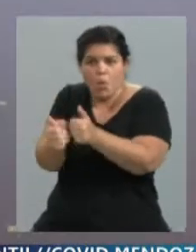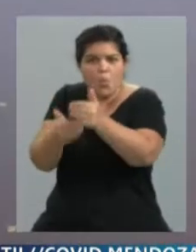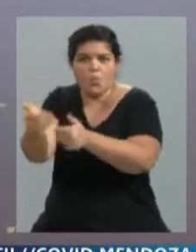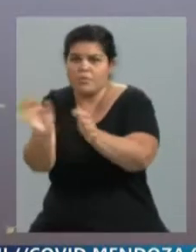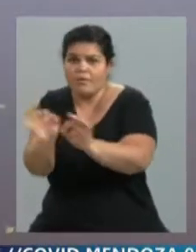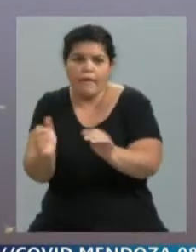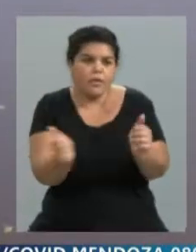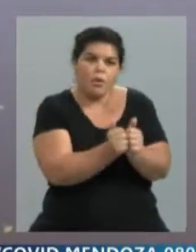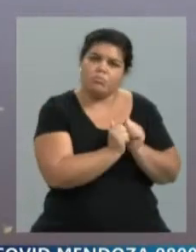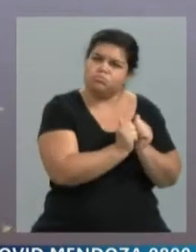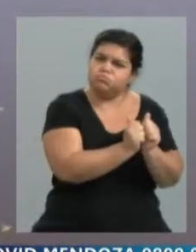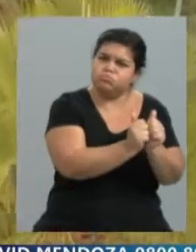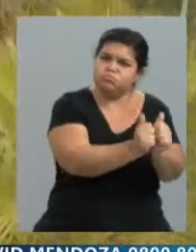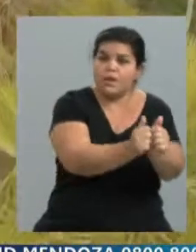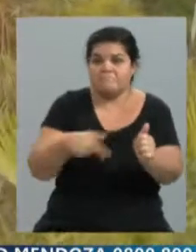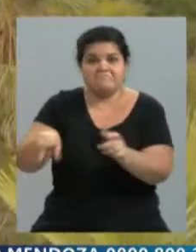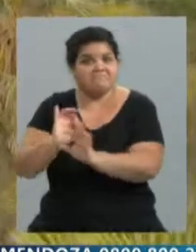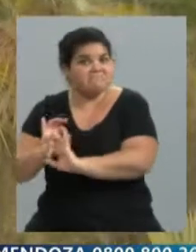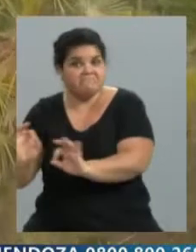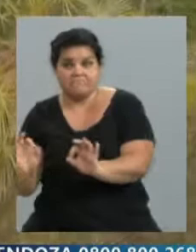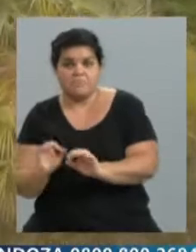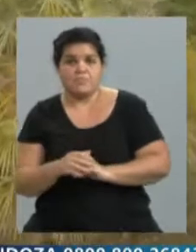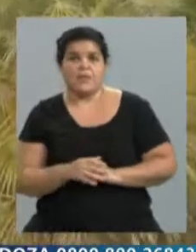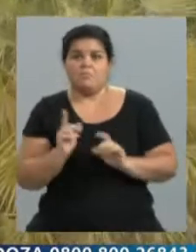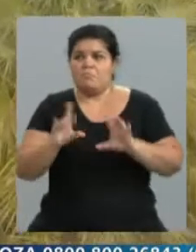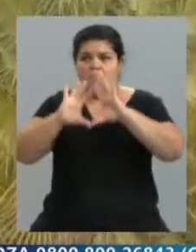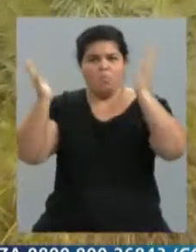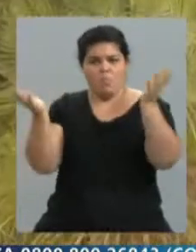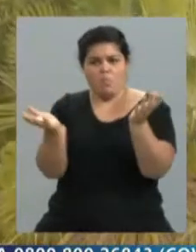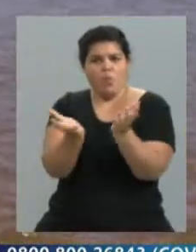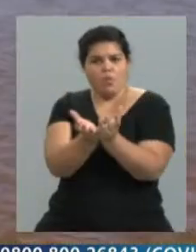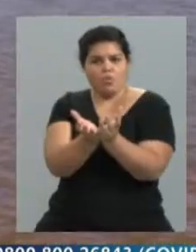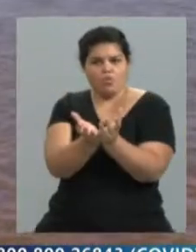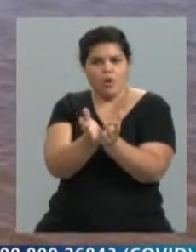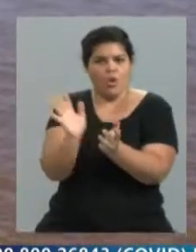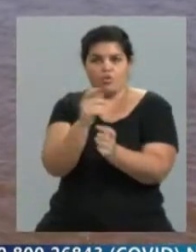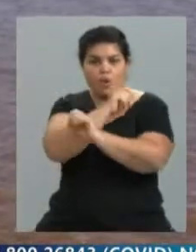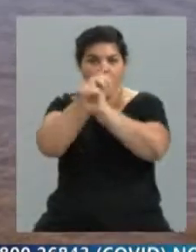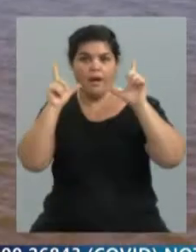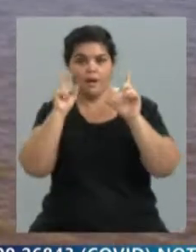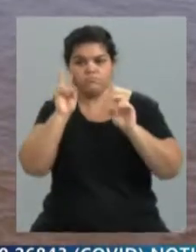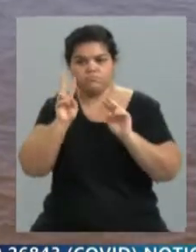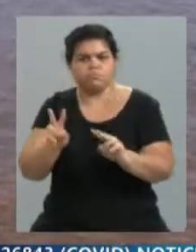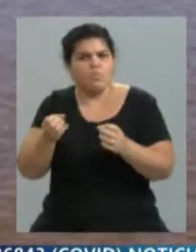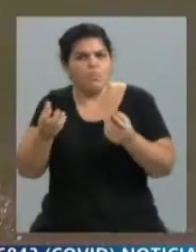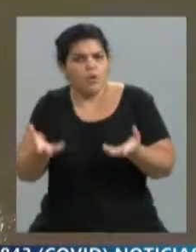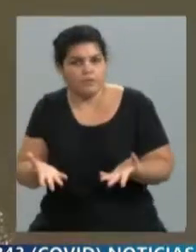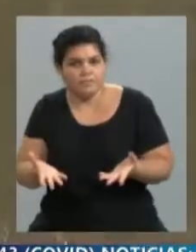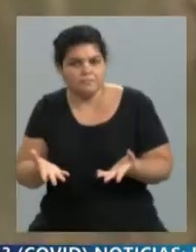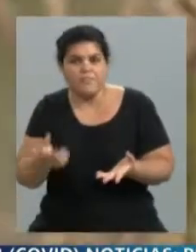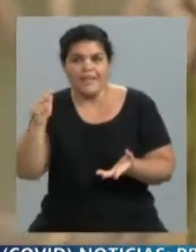espacio de estudio y todo el resto del mundo está mirando este caso, porque como bien dijiste hace un rato, es un tipo de